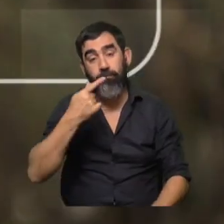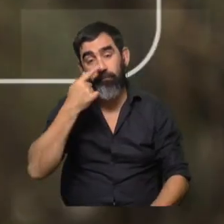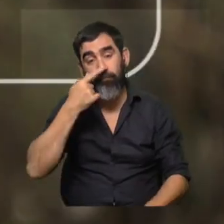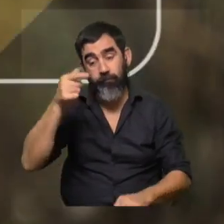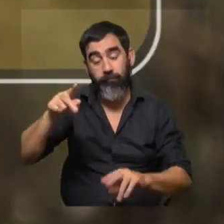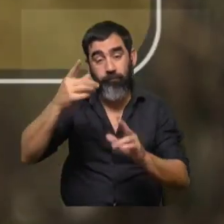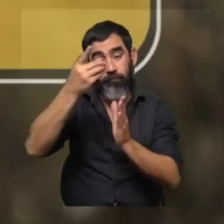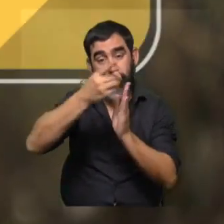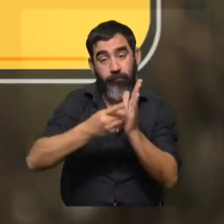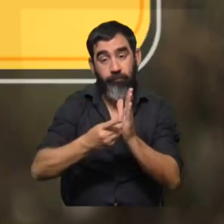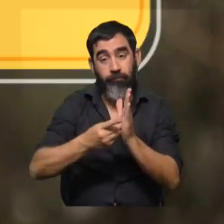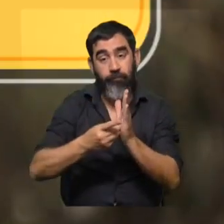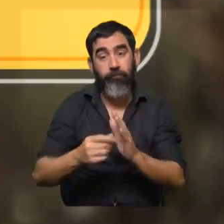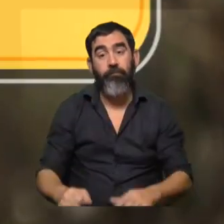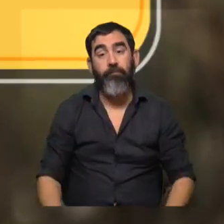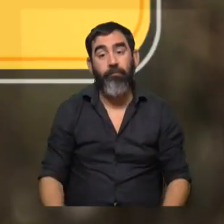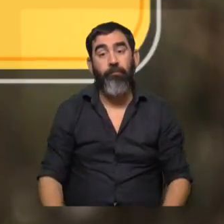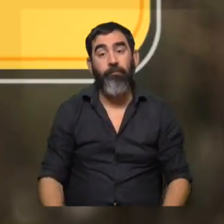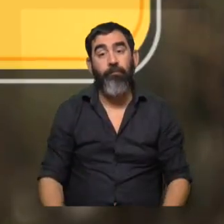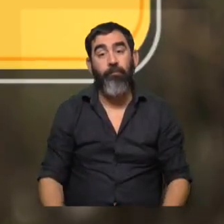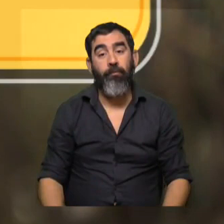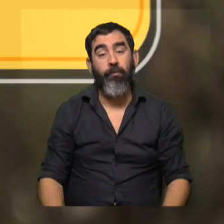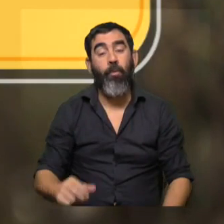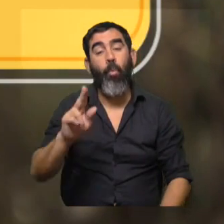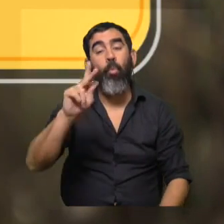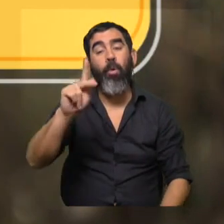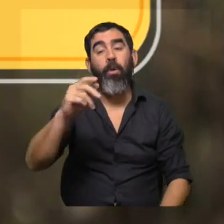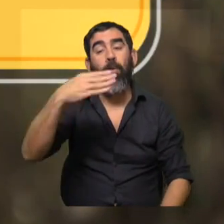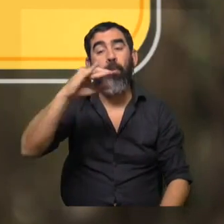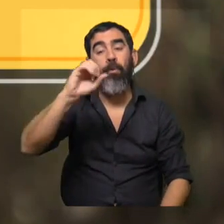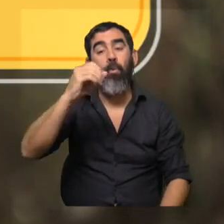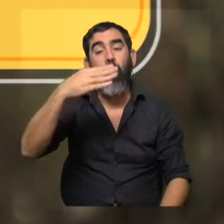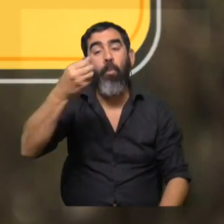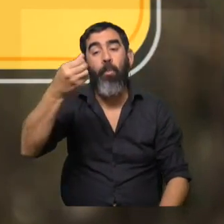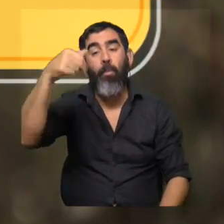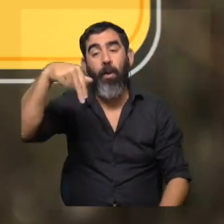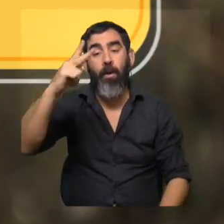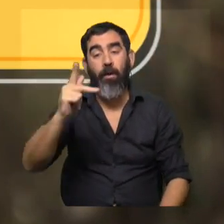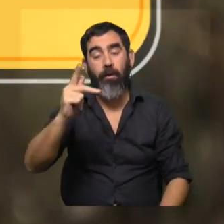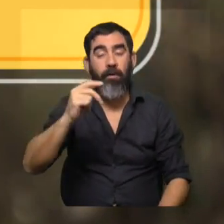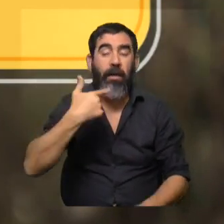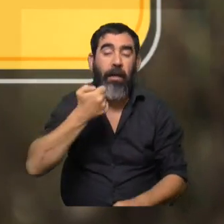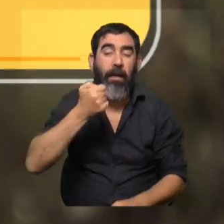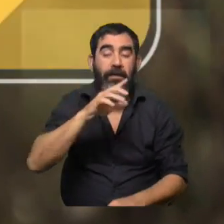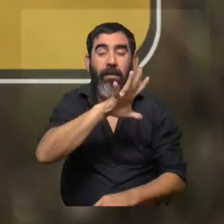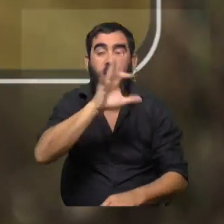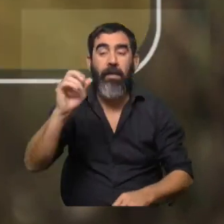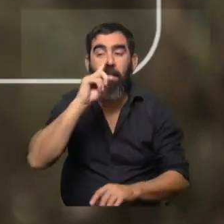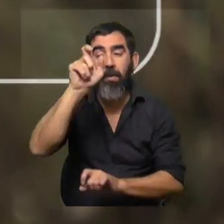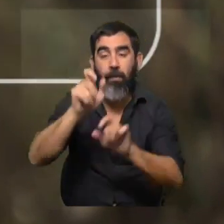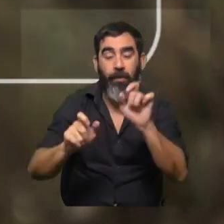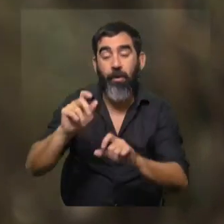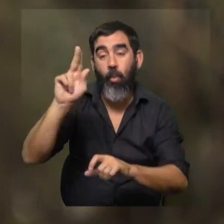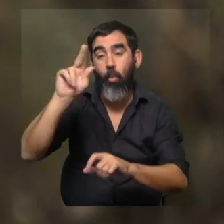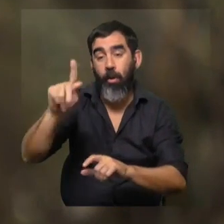base de datos que se llama UK Biobank, que es una base de datos que tiene información de cerca de 500.000 de personas de todo el Reino Unido que accedieron a que